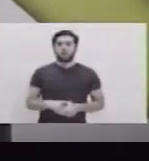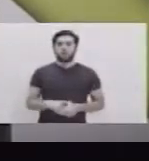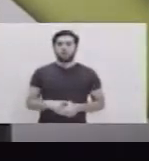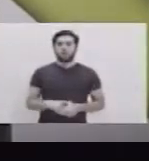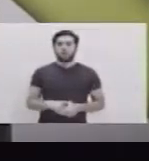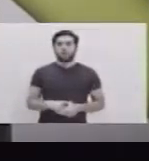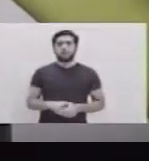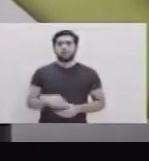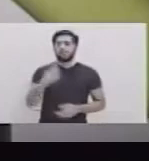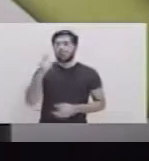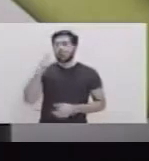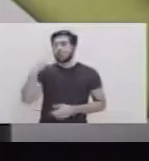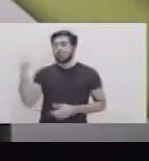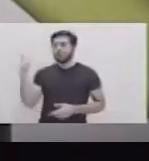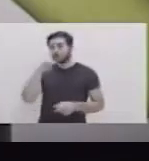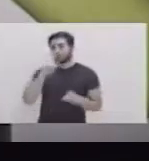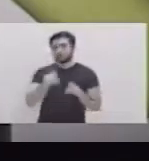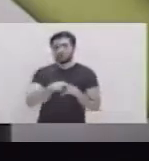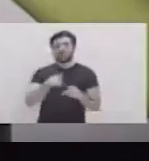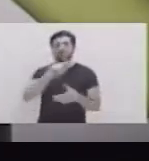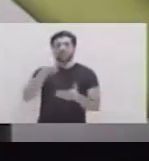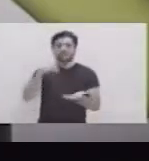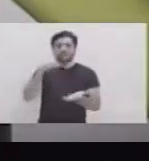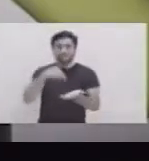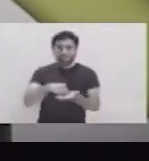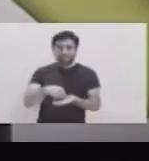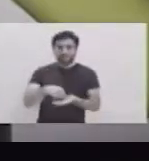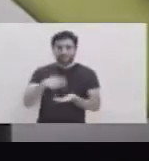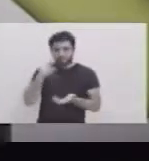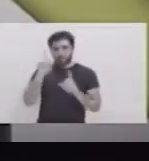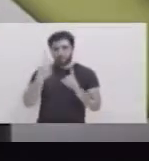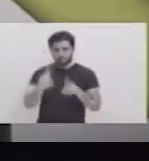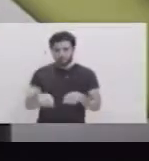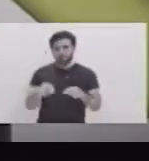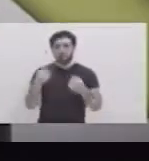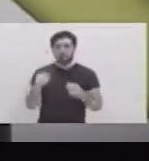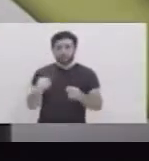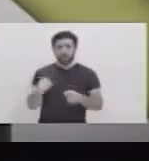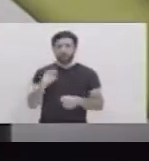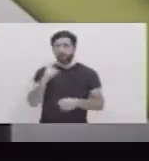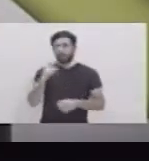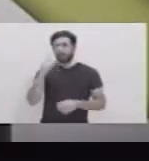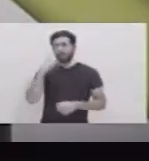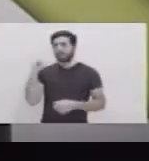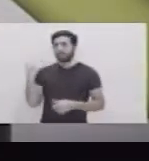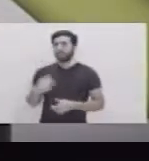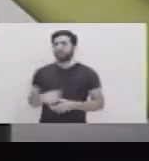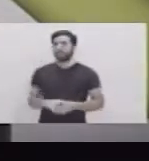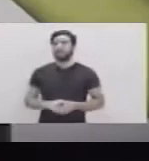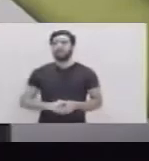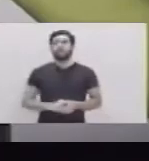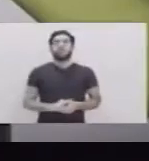mías. Voy a buscar la mitad del centro. Como tenemos medida